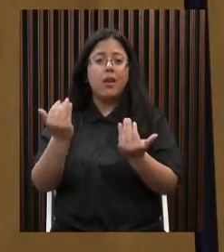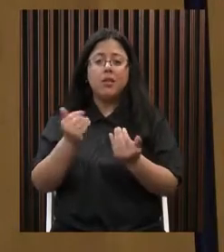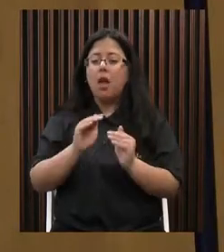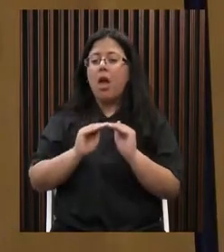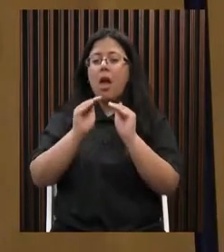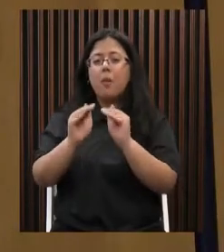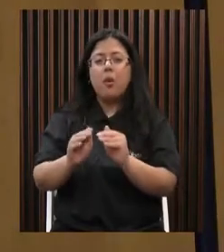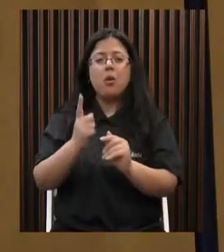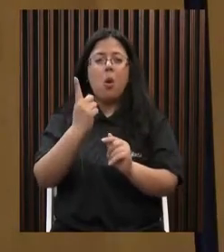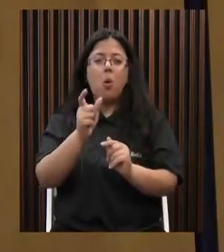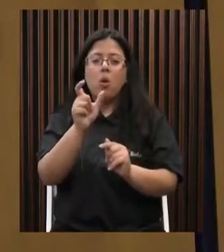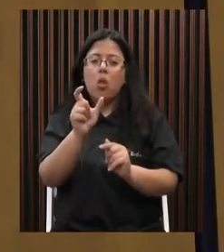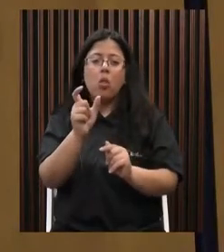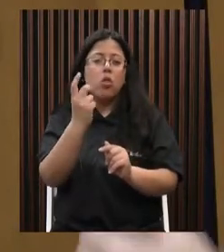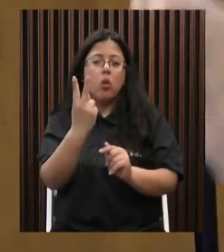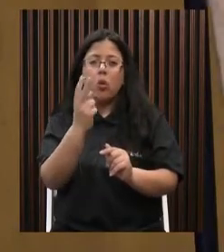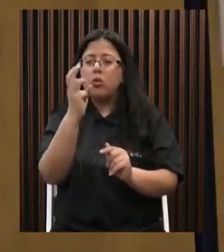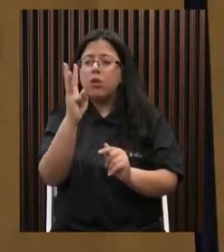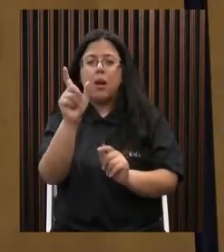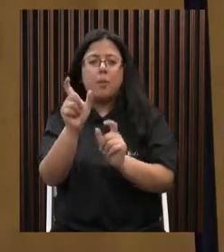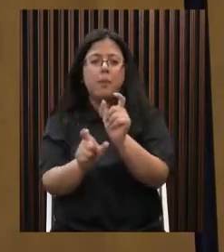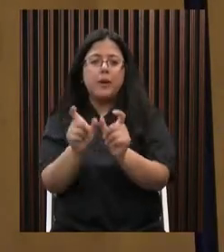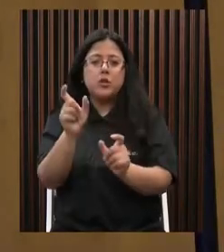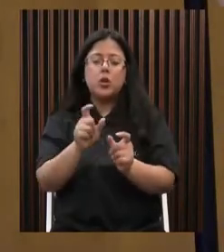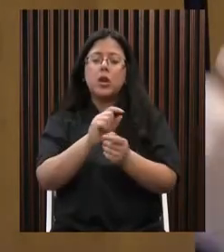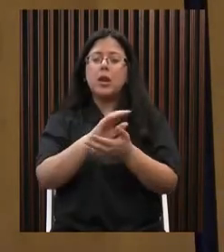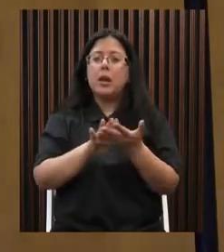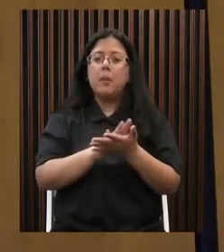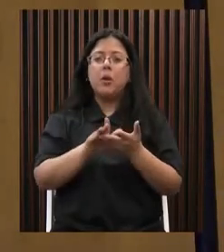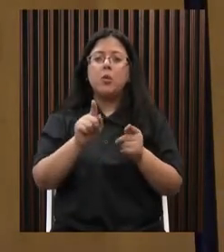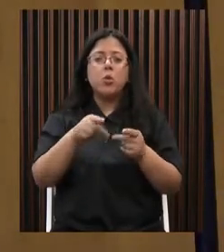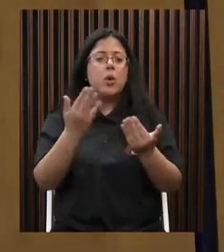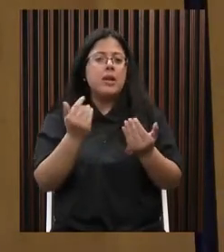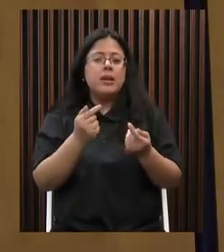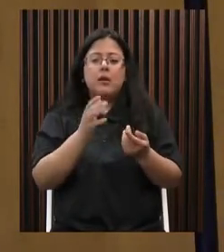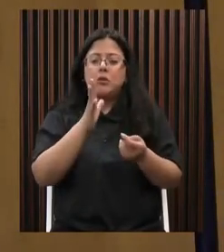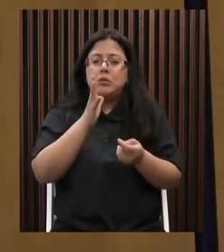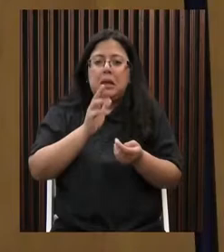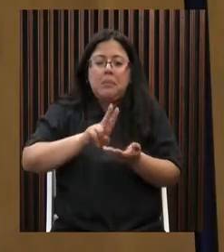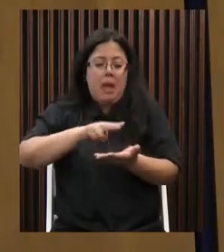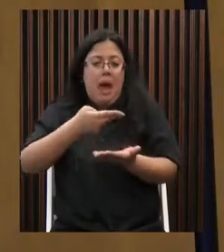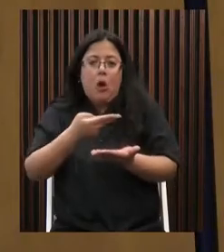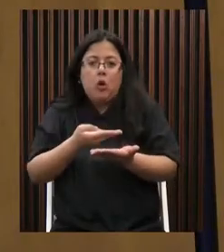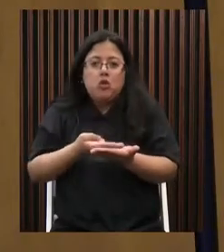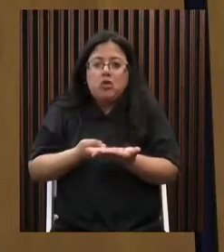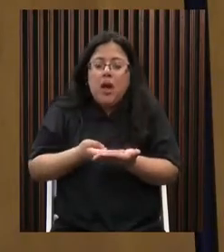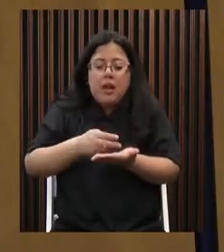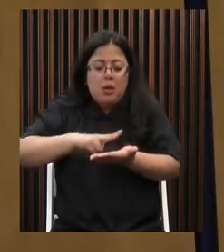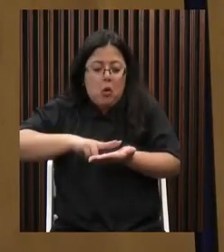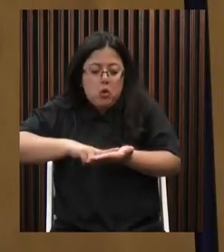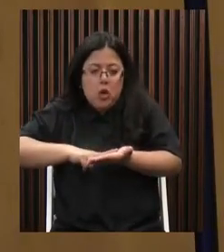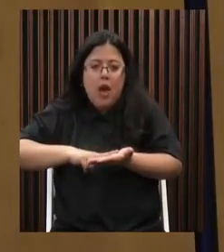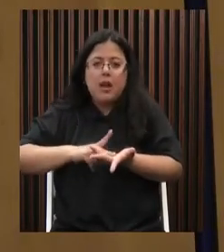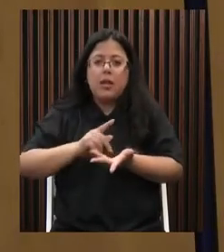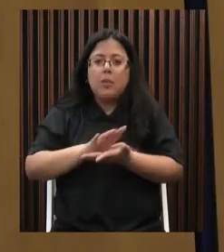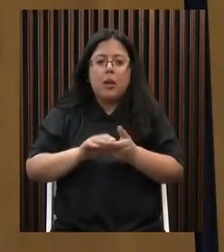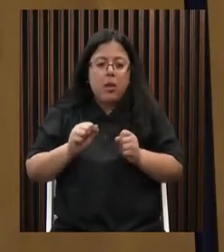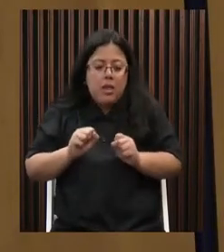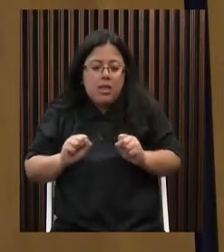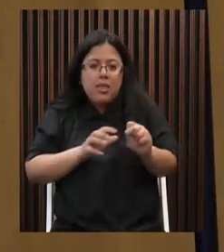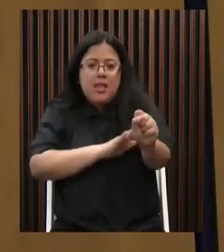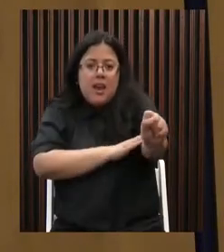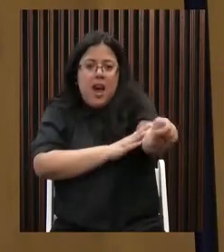de una o dos o tres personas, o si necesitas a lo mejor estirarte, acostarte, si necesitas, ¿cierto?, un gancho que te